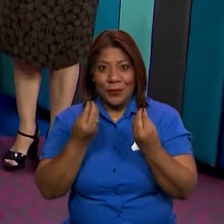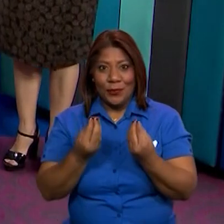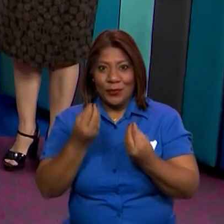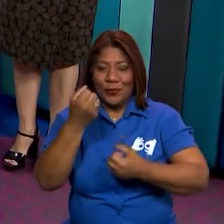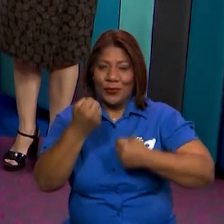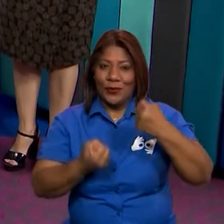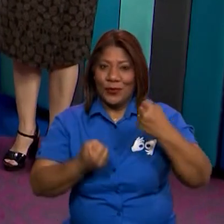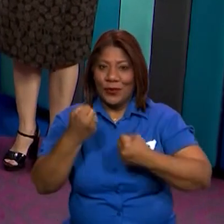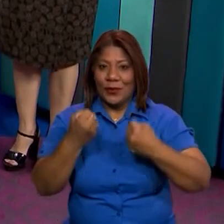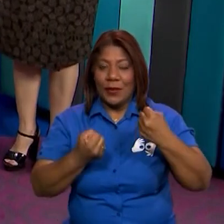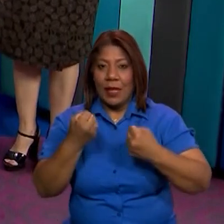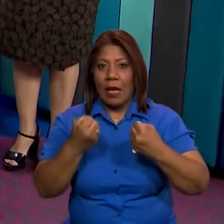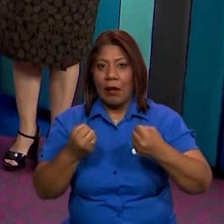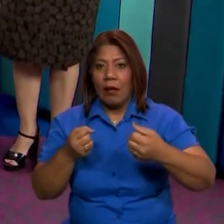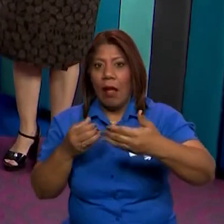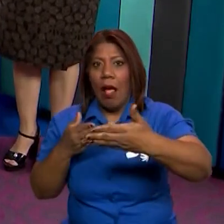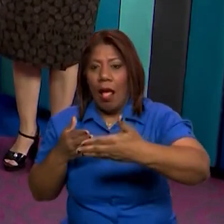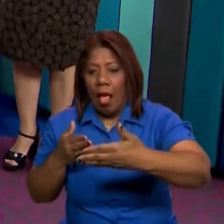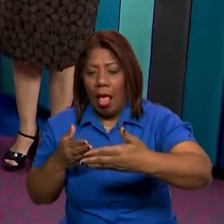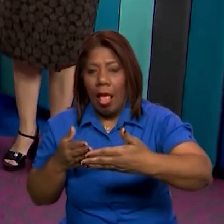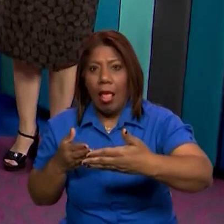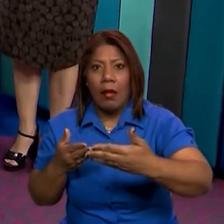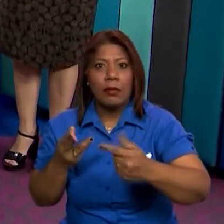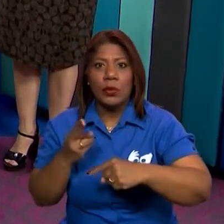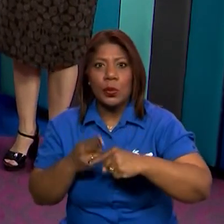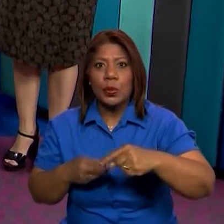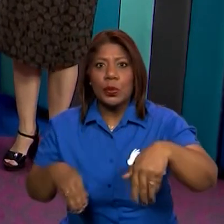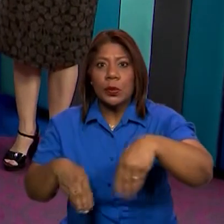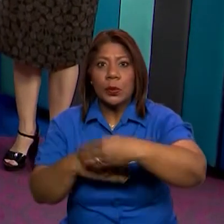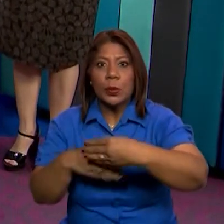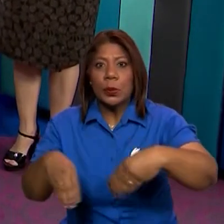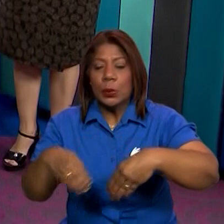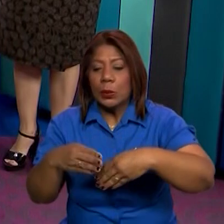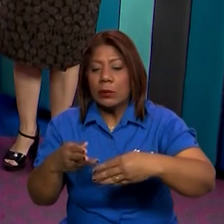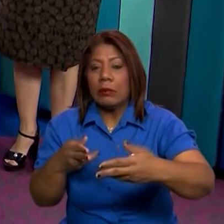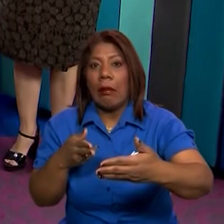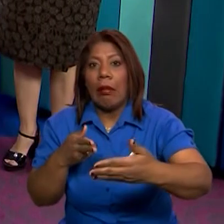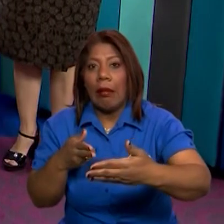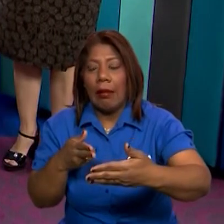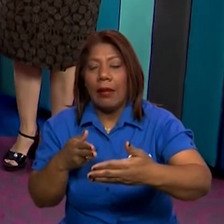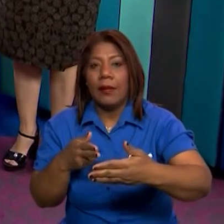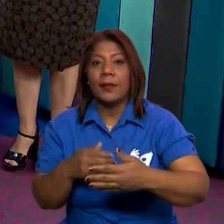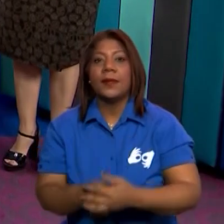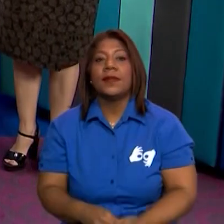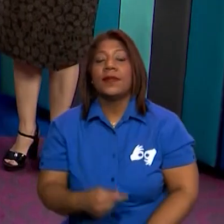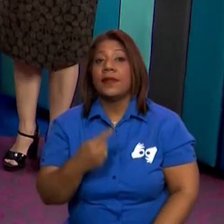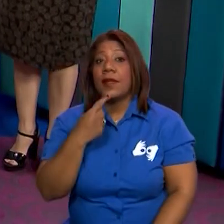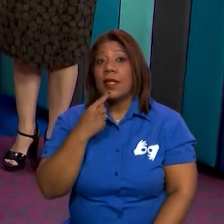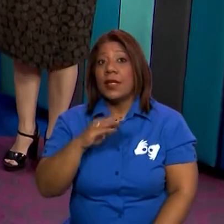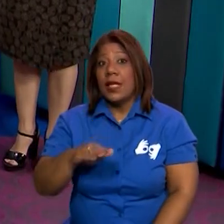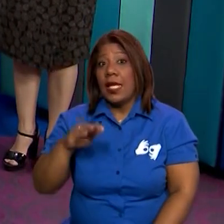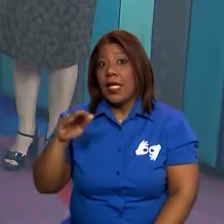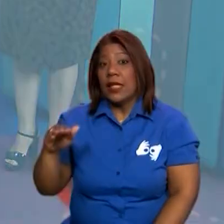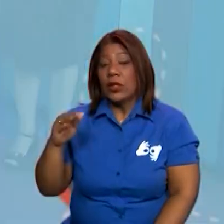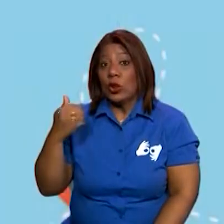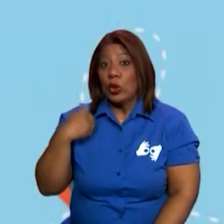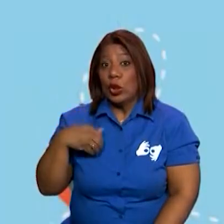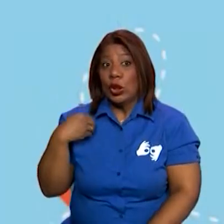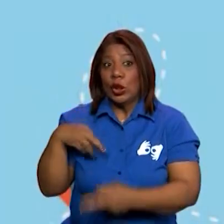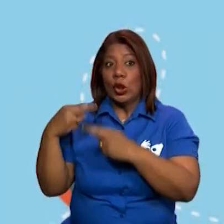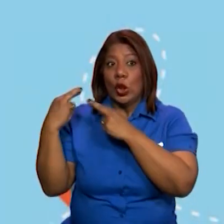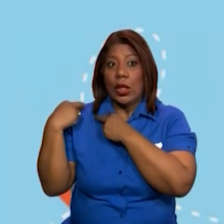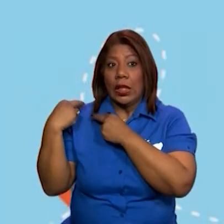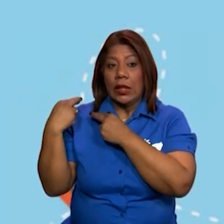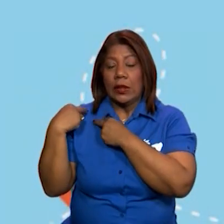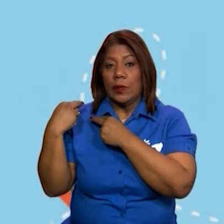carros y no lo identifico de esta manera. Vamos a la dos. Raya es un niño muy responsable. Aquí